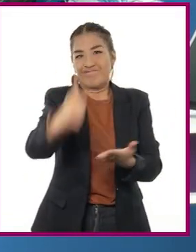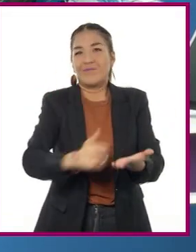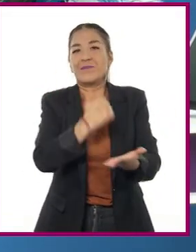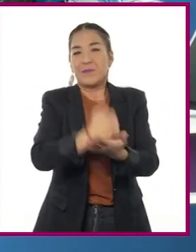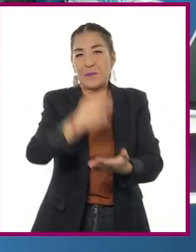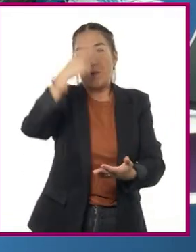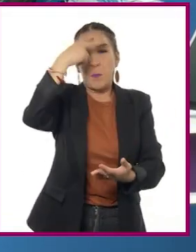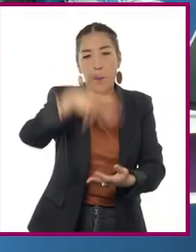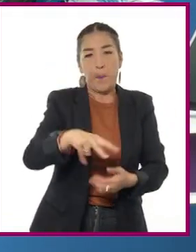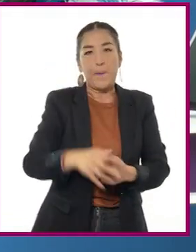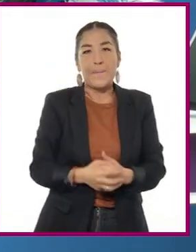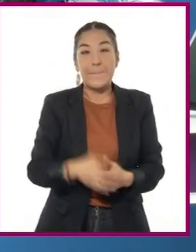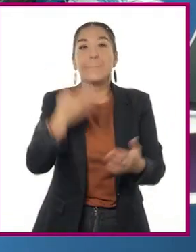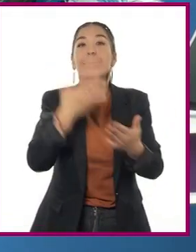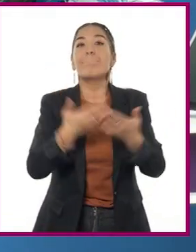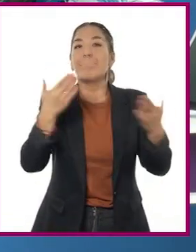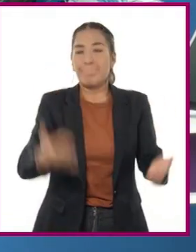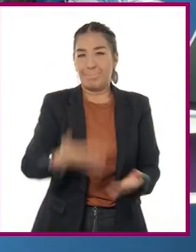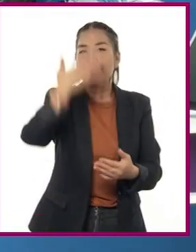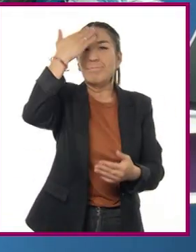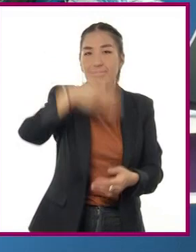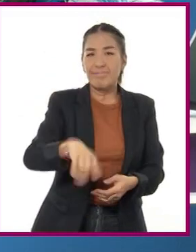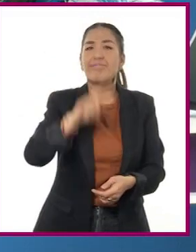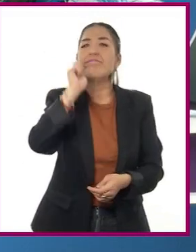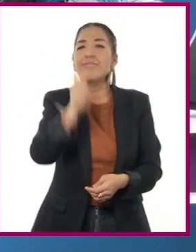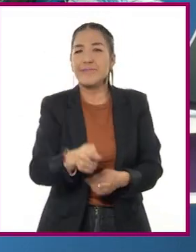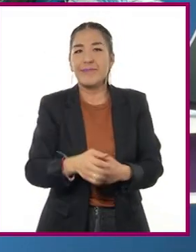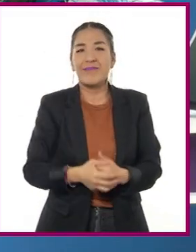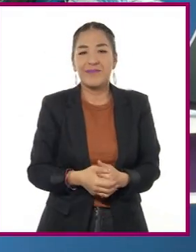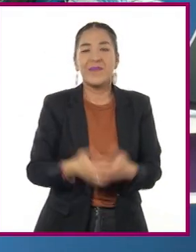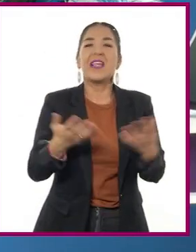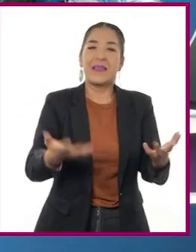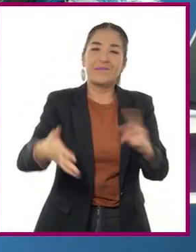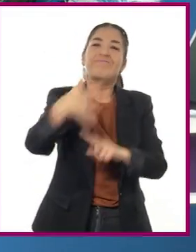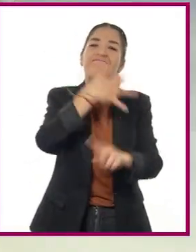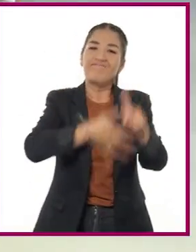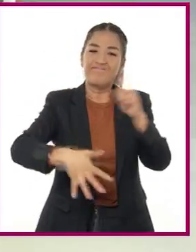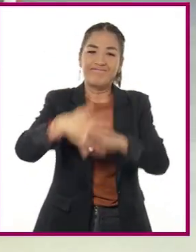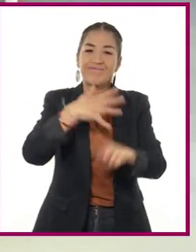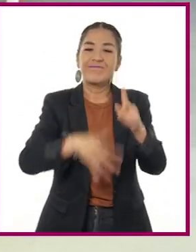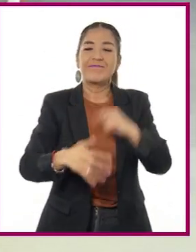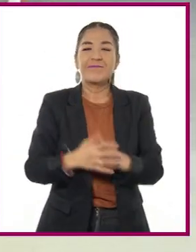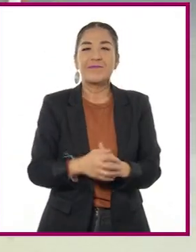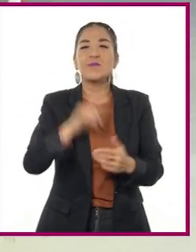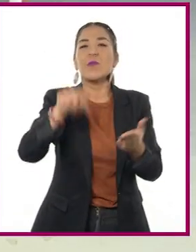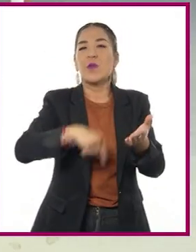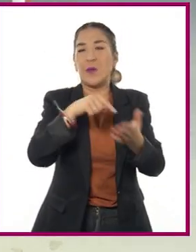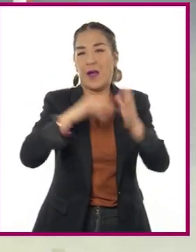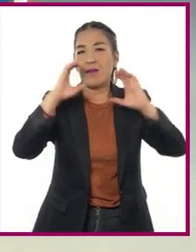México, aunque ahora sabemos con gran perjuicio ecológico.